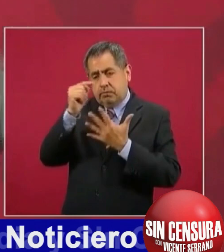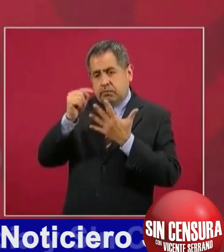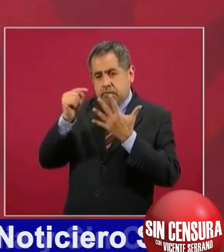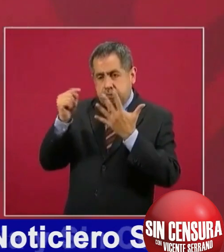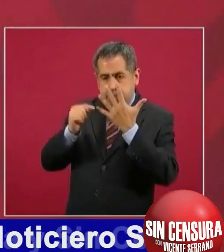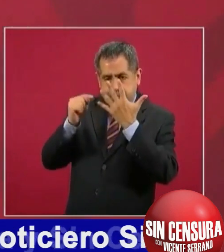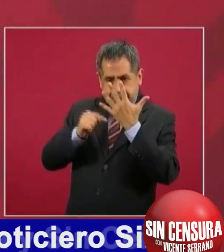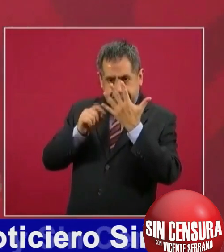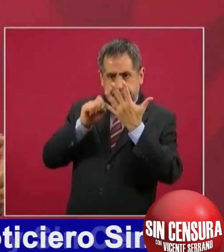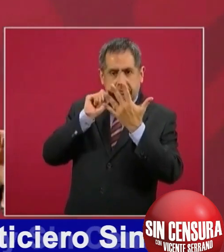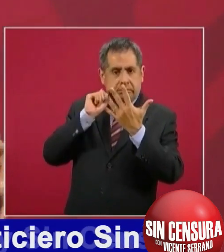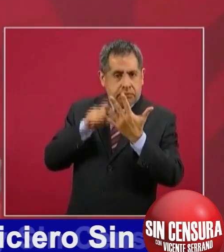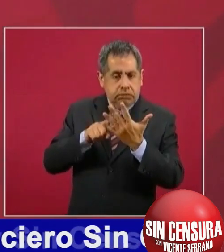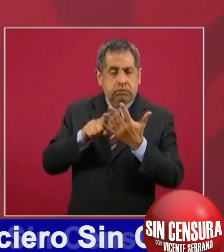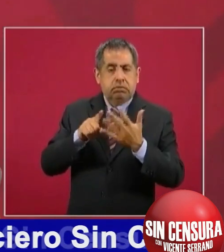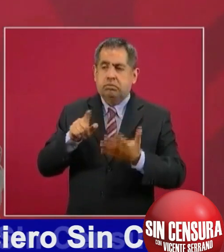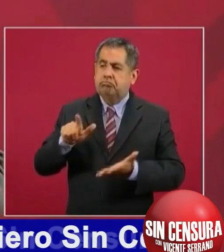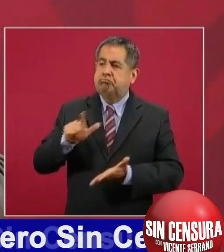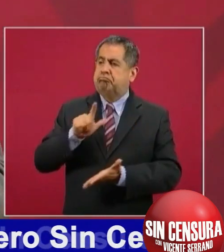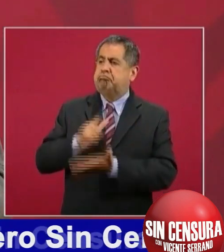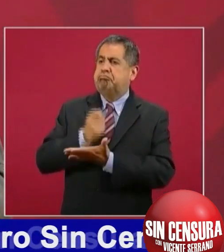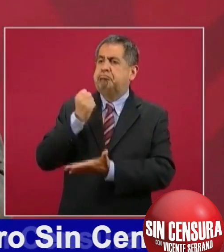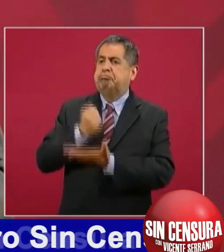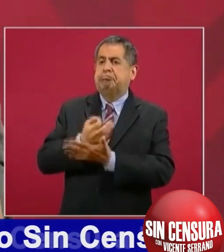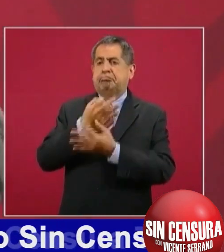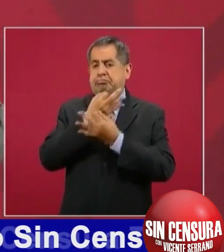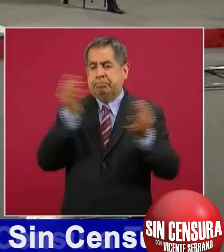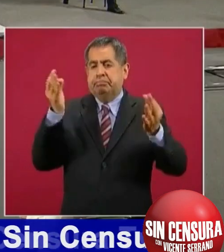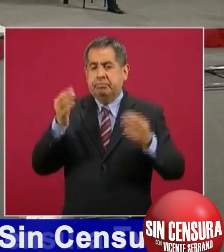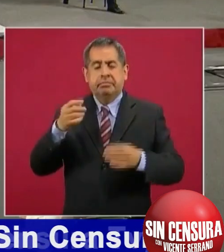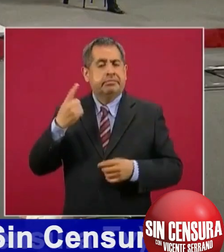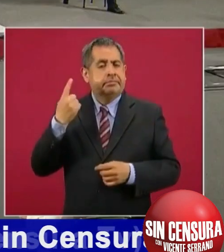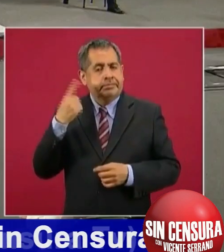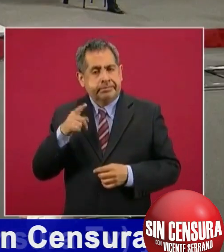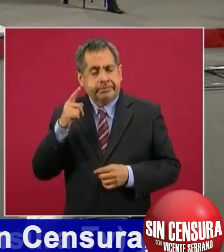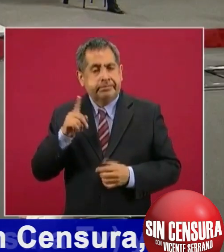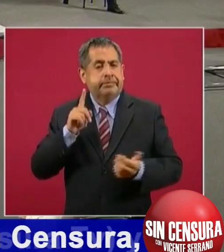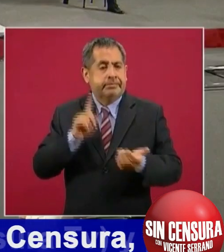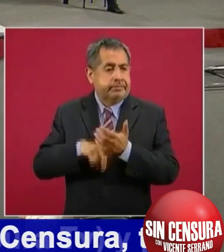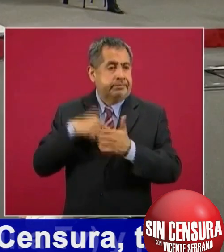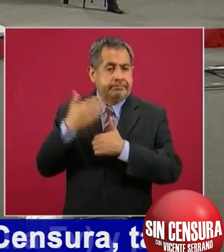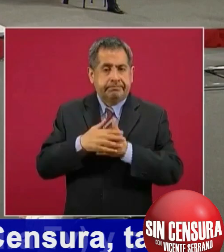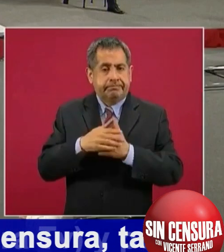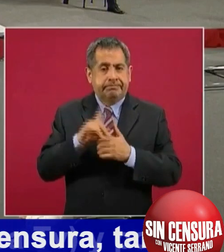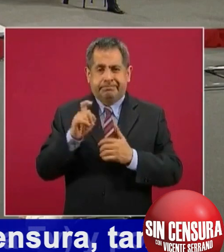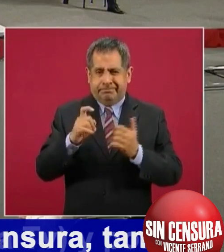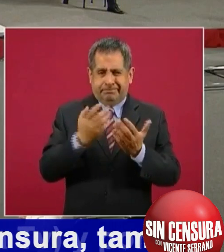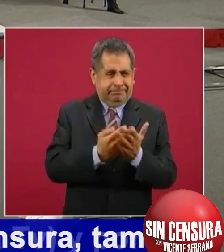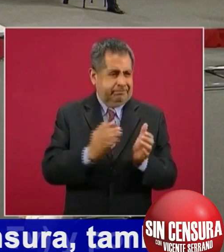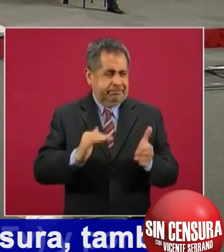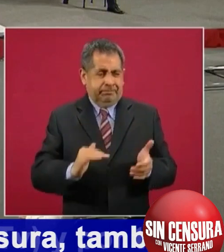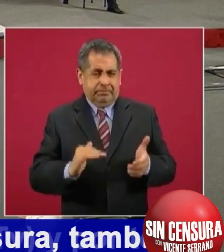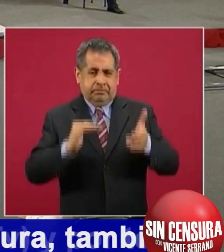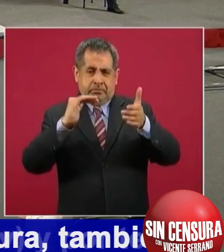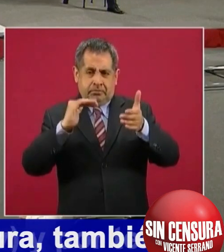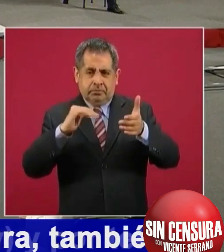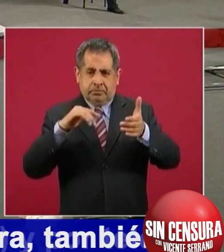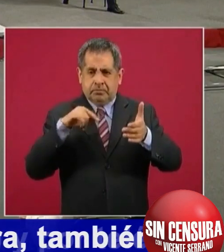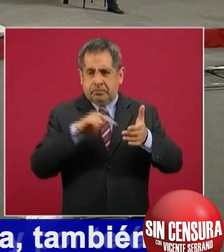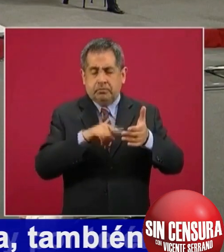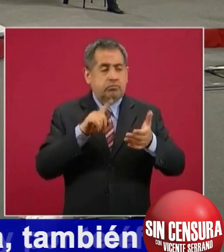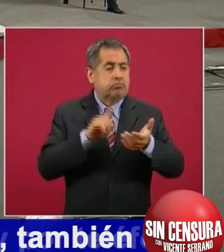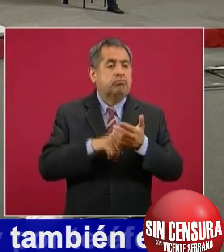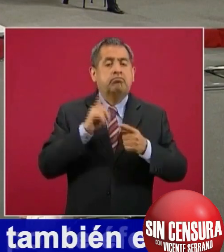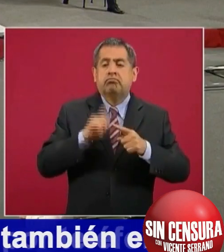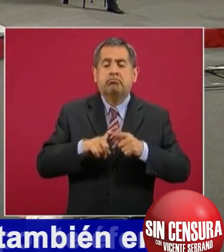decreto para que ya el manejo de las presas se